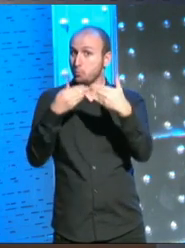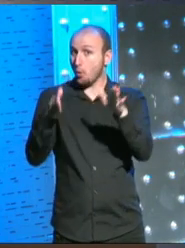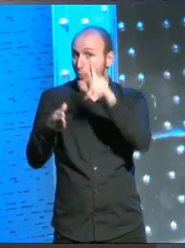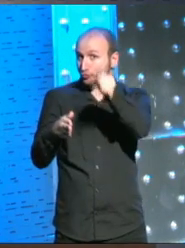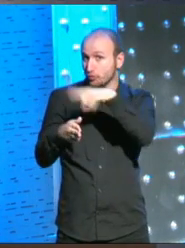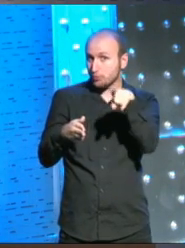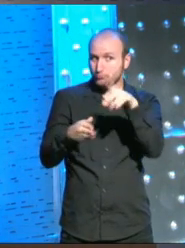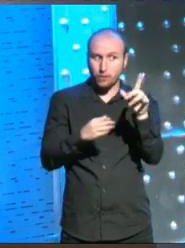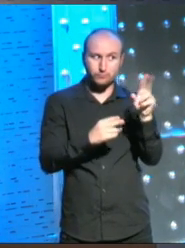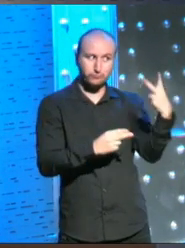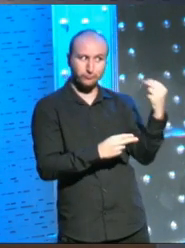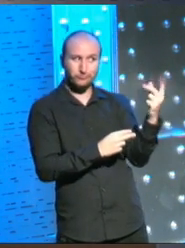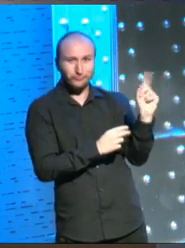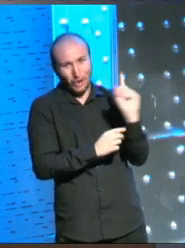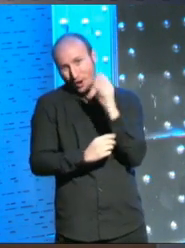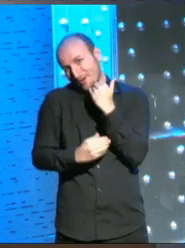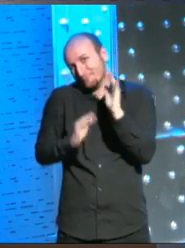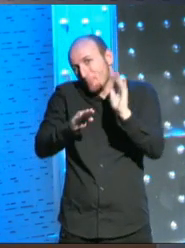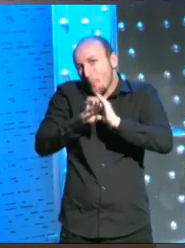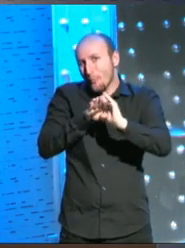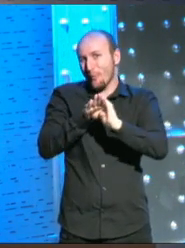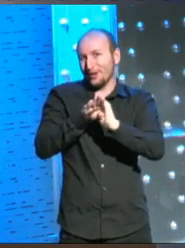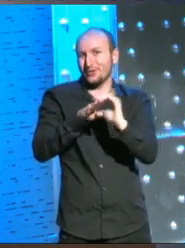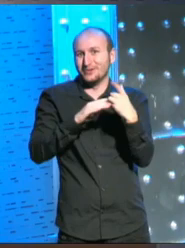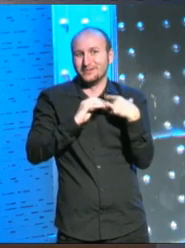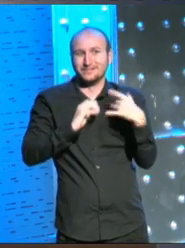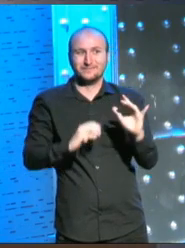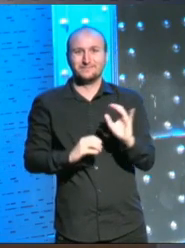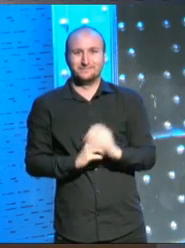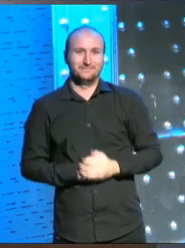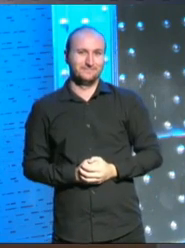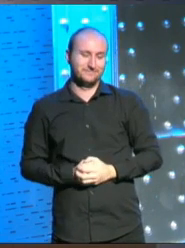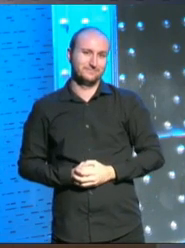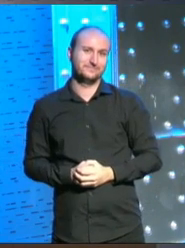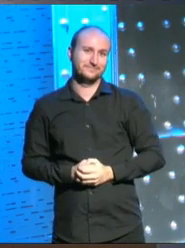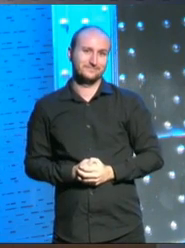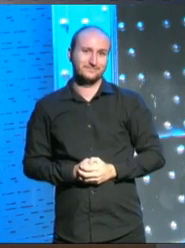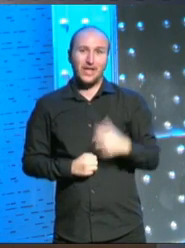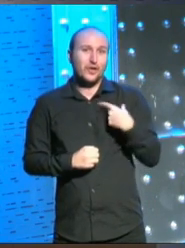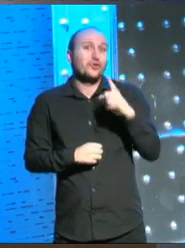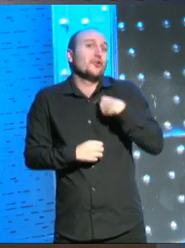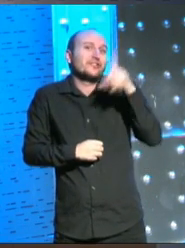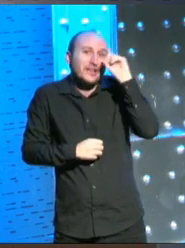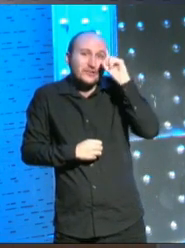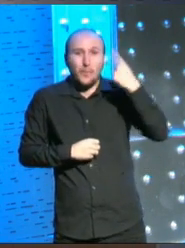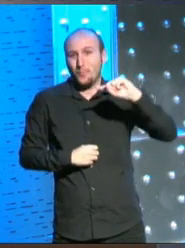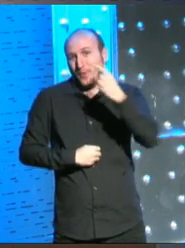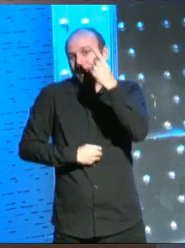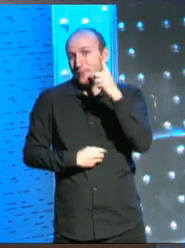No. Bueno, perdón, ignorancia mía, no sabía si era la primera o no.